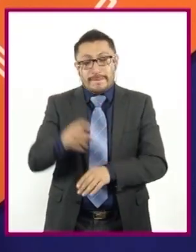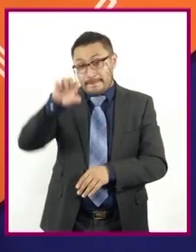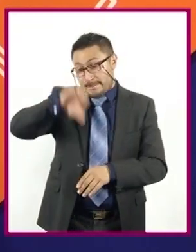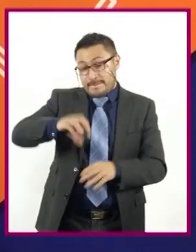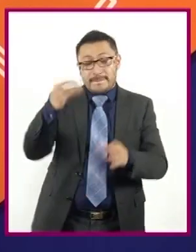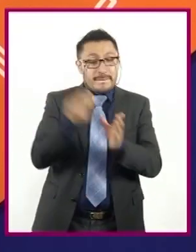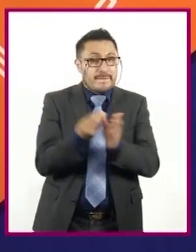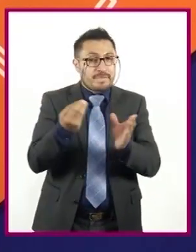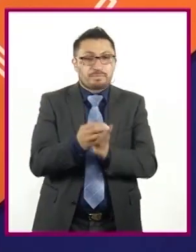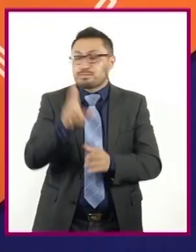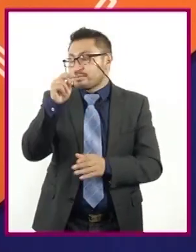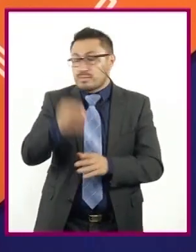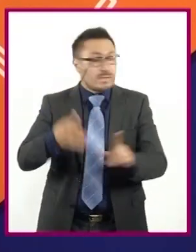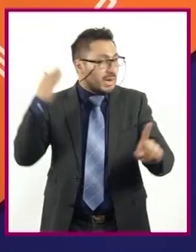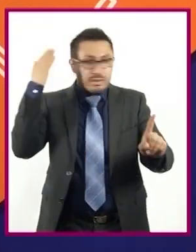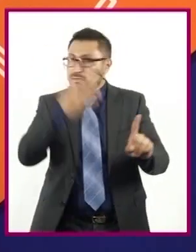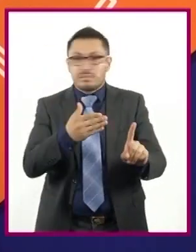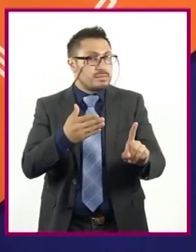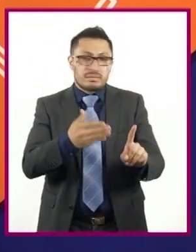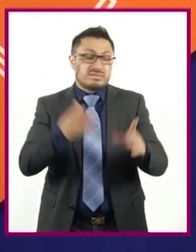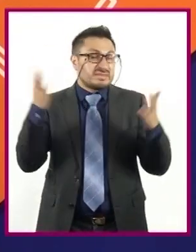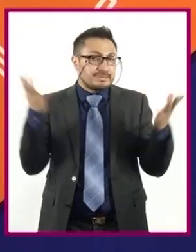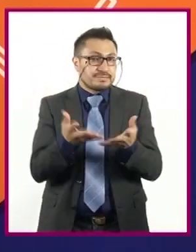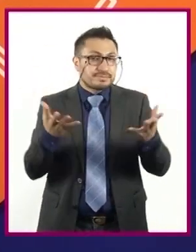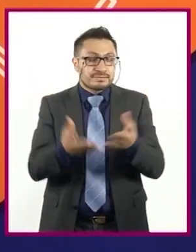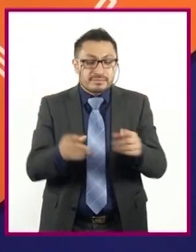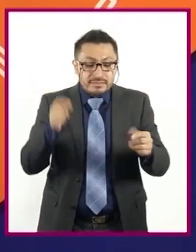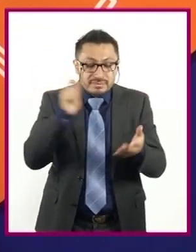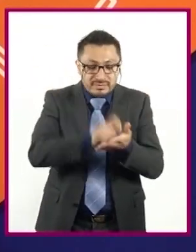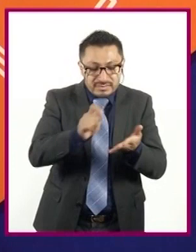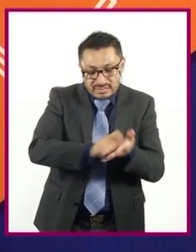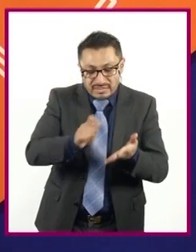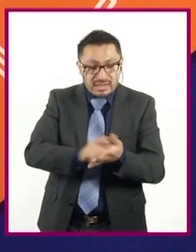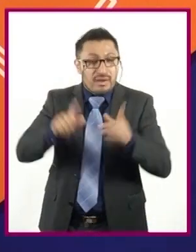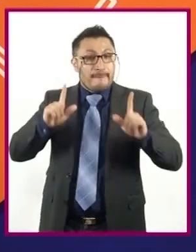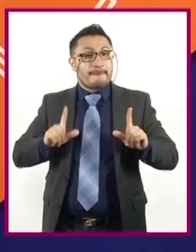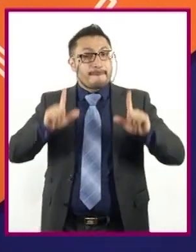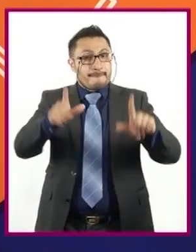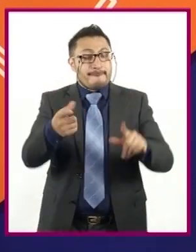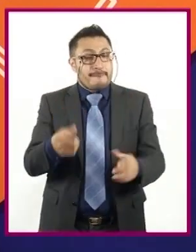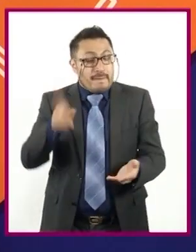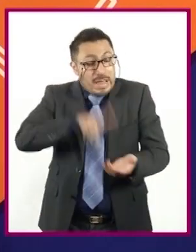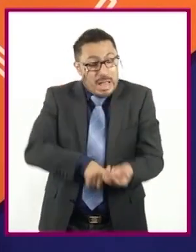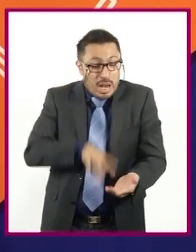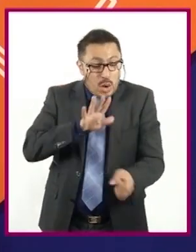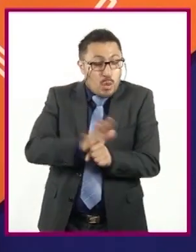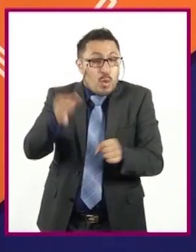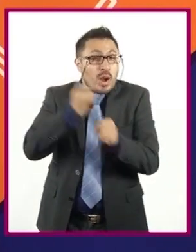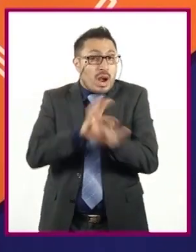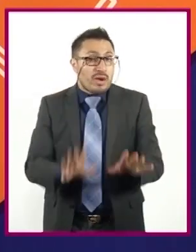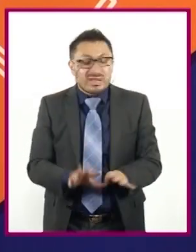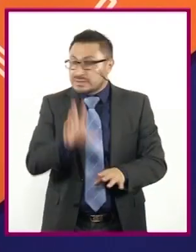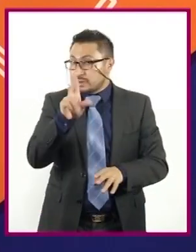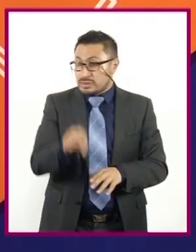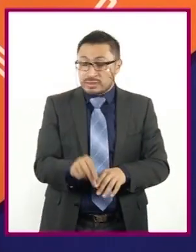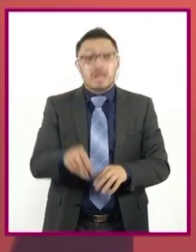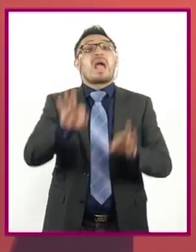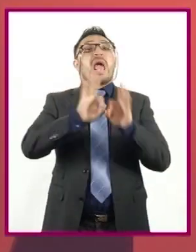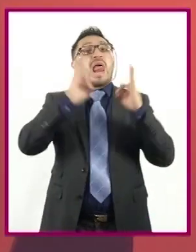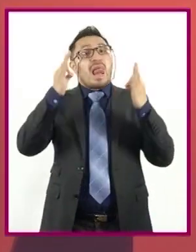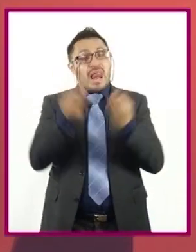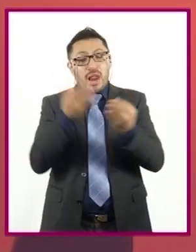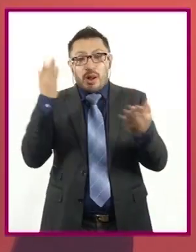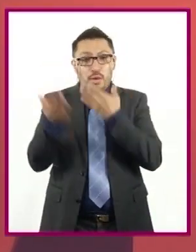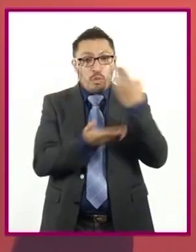sesión no nos centraremos en la elaboración de las fichas ni en su contenido, sino en las estrategias de estudio